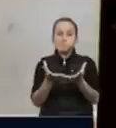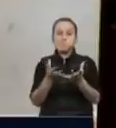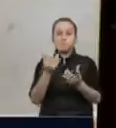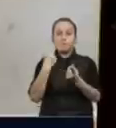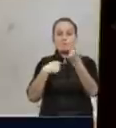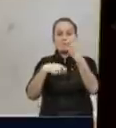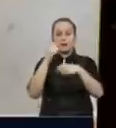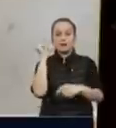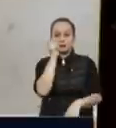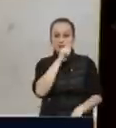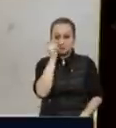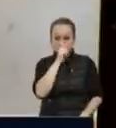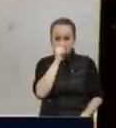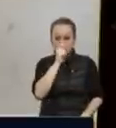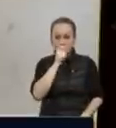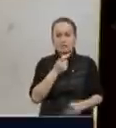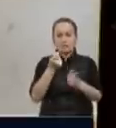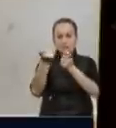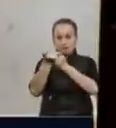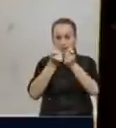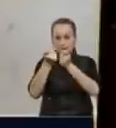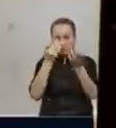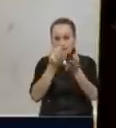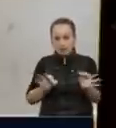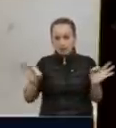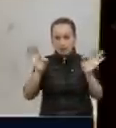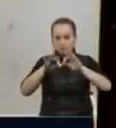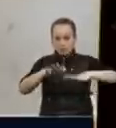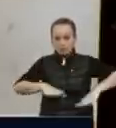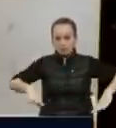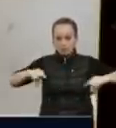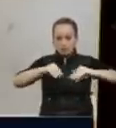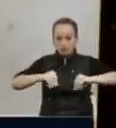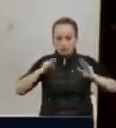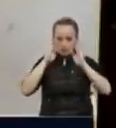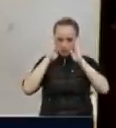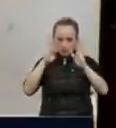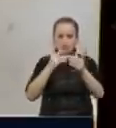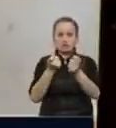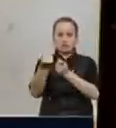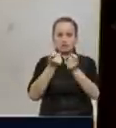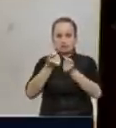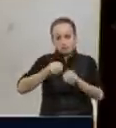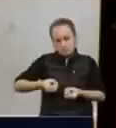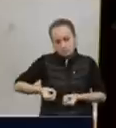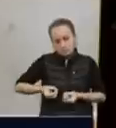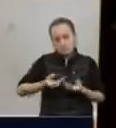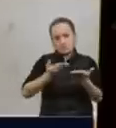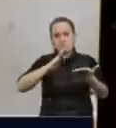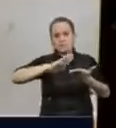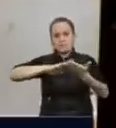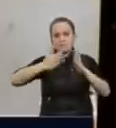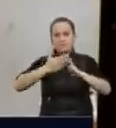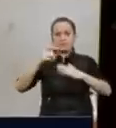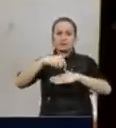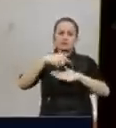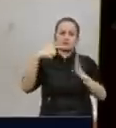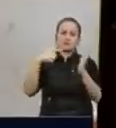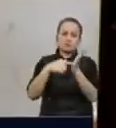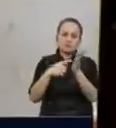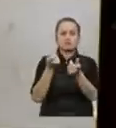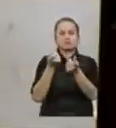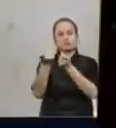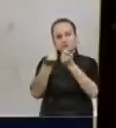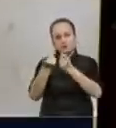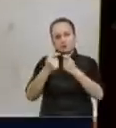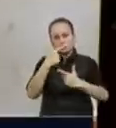drogas, estrategia de priorización territorial, estrategia para aportar a la paz total, estrategia